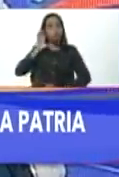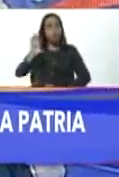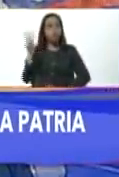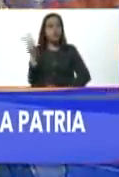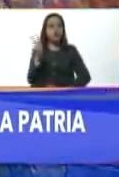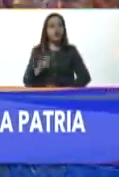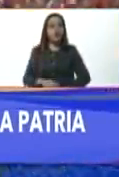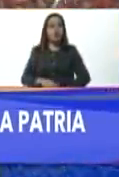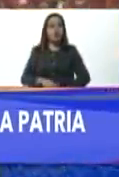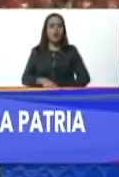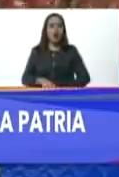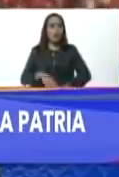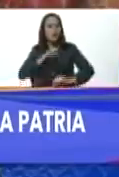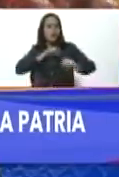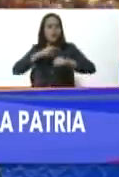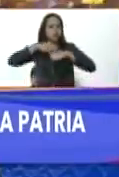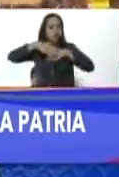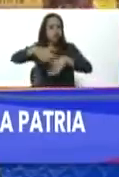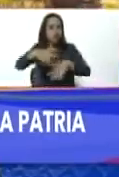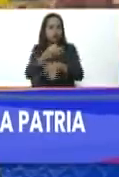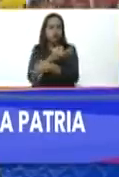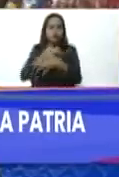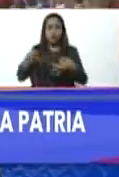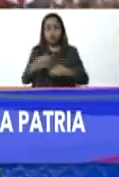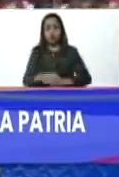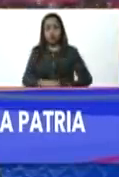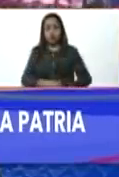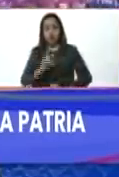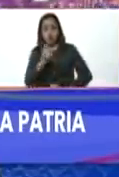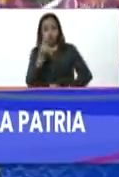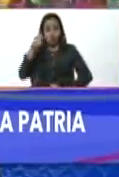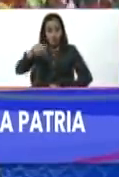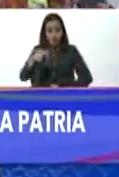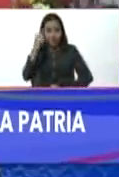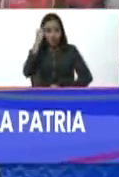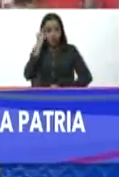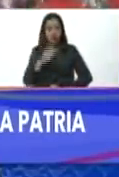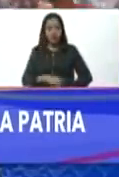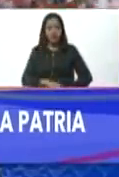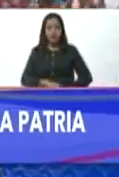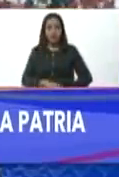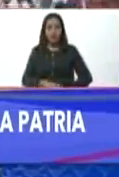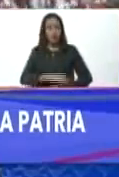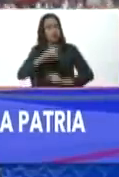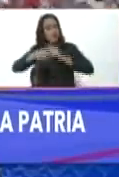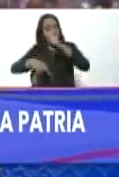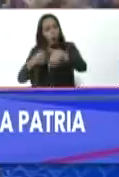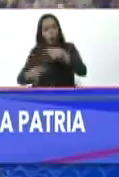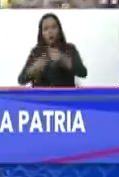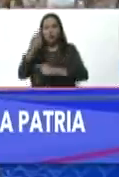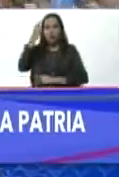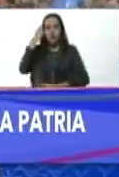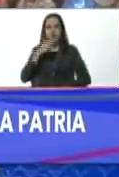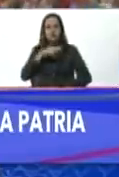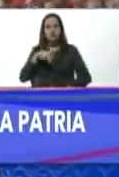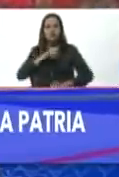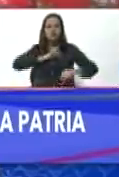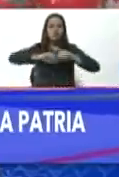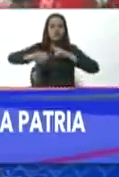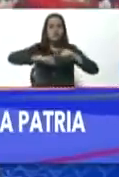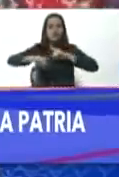La movilización ha sido extraordinaria, no solo el día de hoy, sino que todos estos días nos movilizamos con